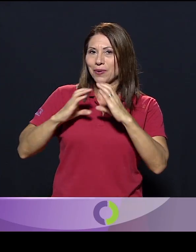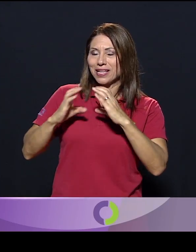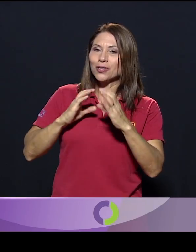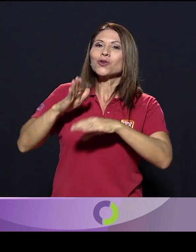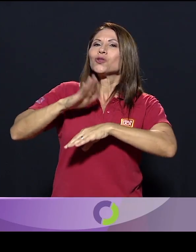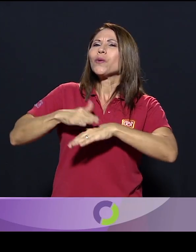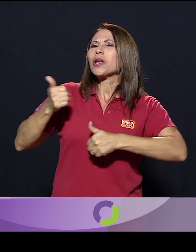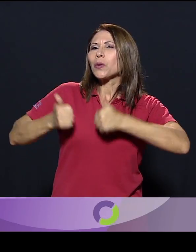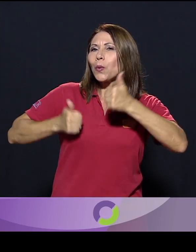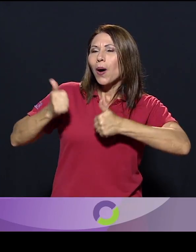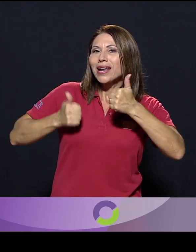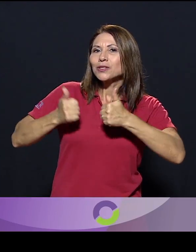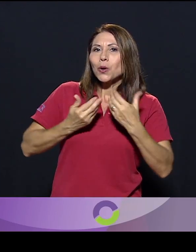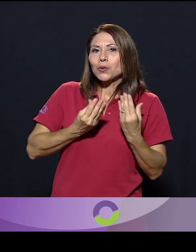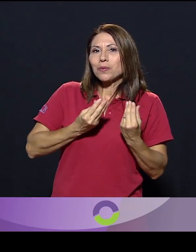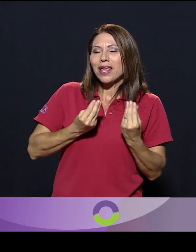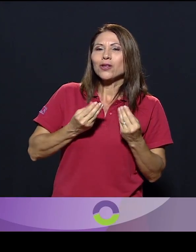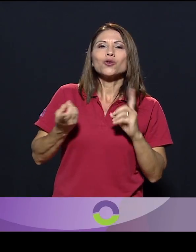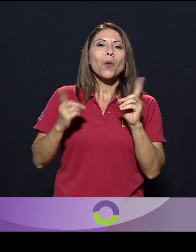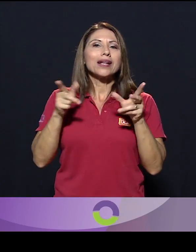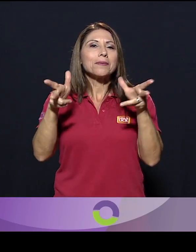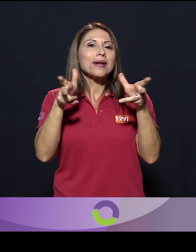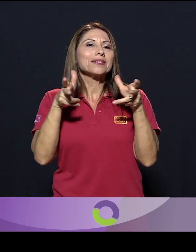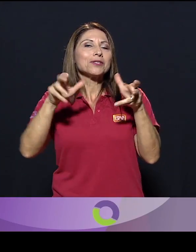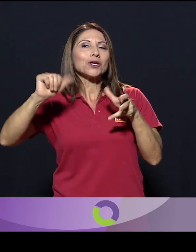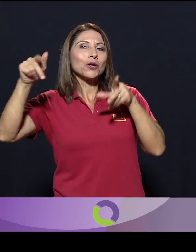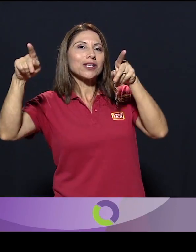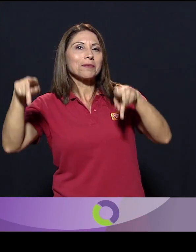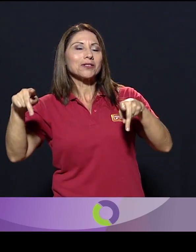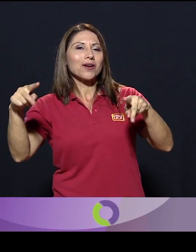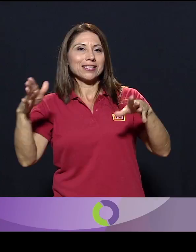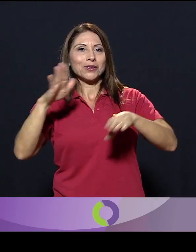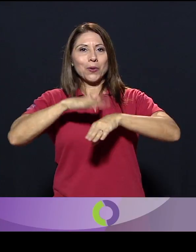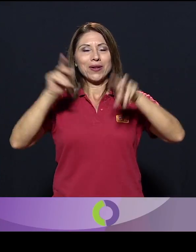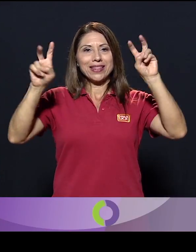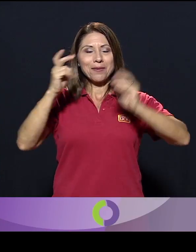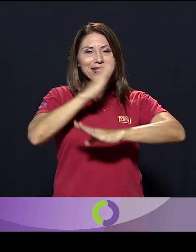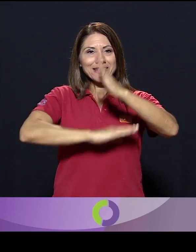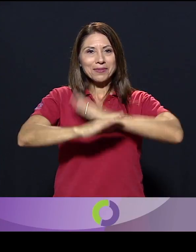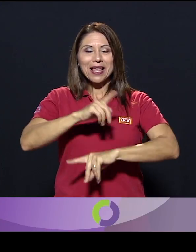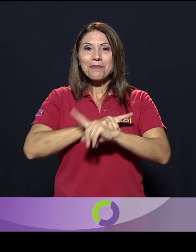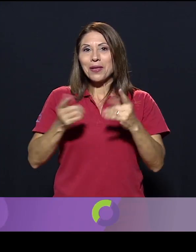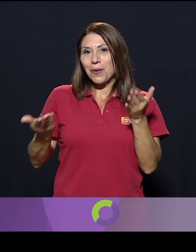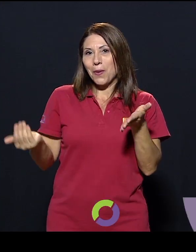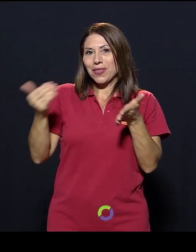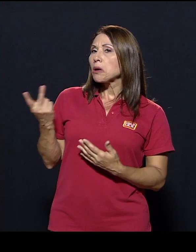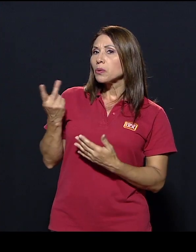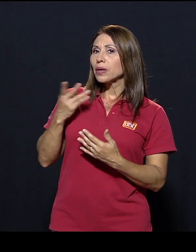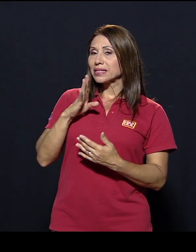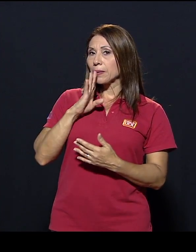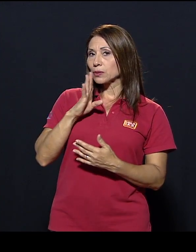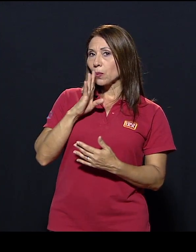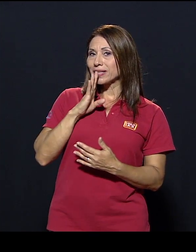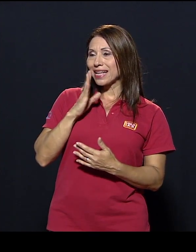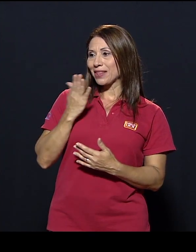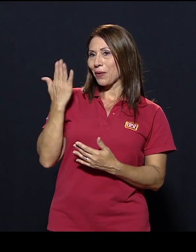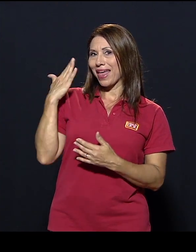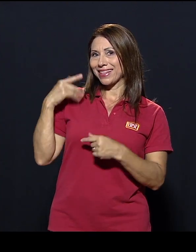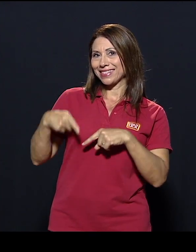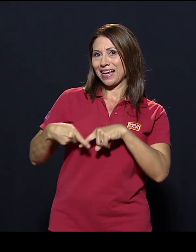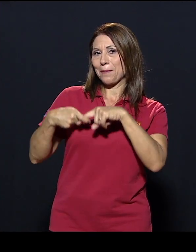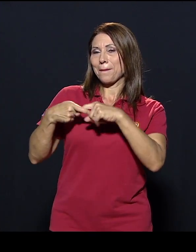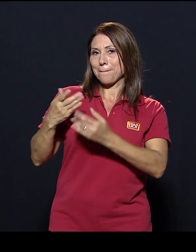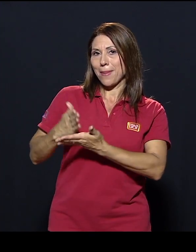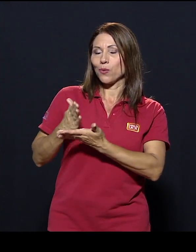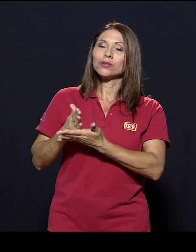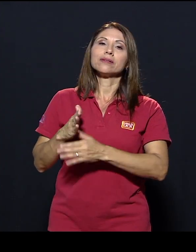nuestra conversación, un poquito sobre cuáles son los miedos y las percepciones ajenas en el tema de la discapacidad. Lauren, estábamos conversando ahora